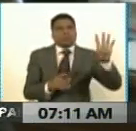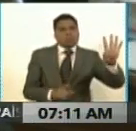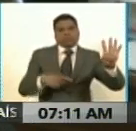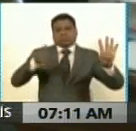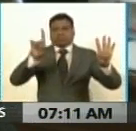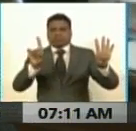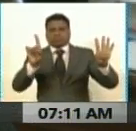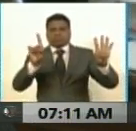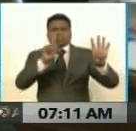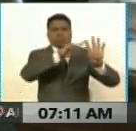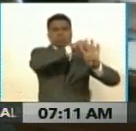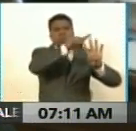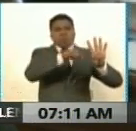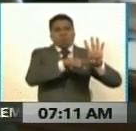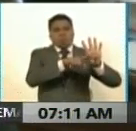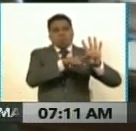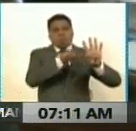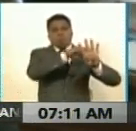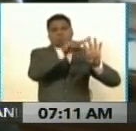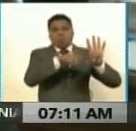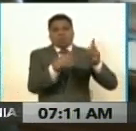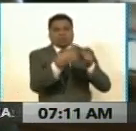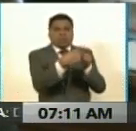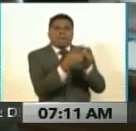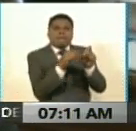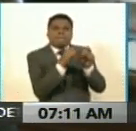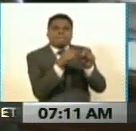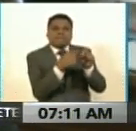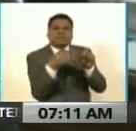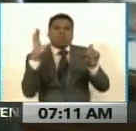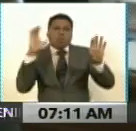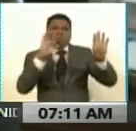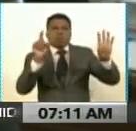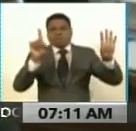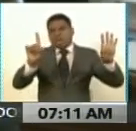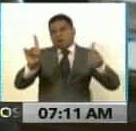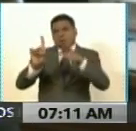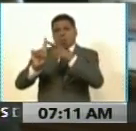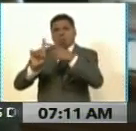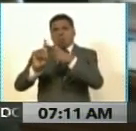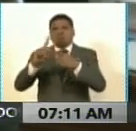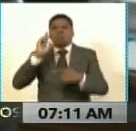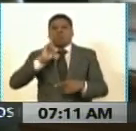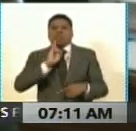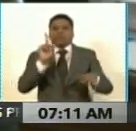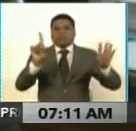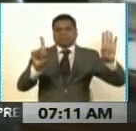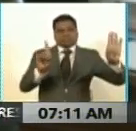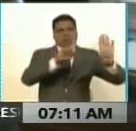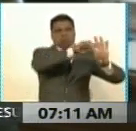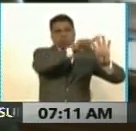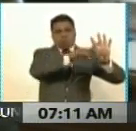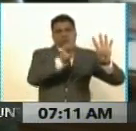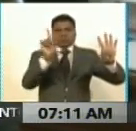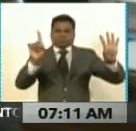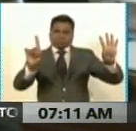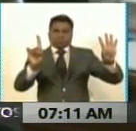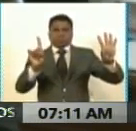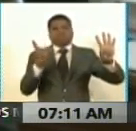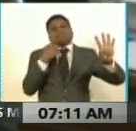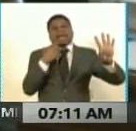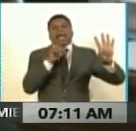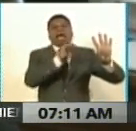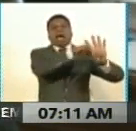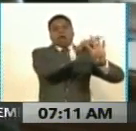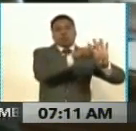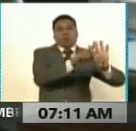monto incluso la vicepresidenta de las casas de cambios en Cúcuta está de acuerdo que sea cu a un